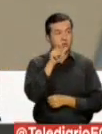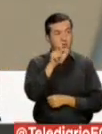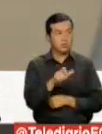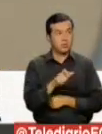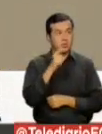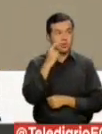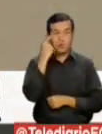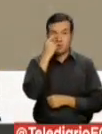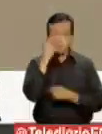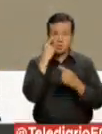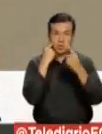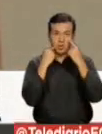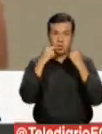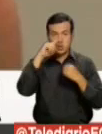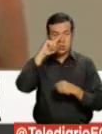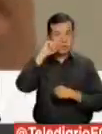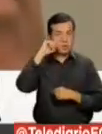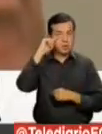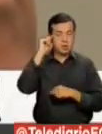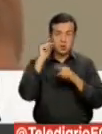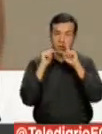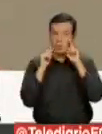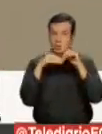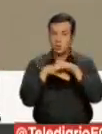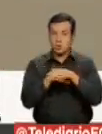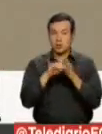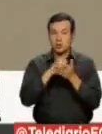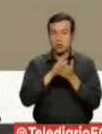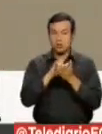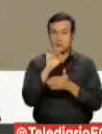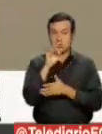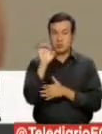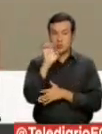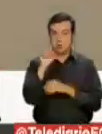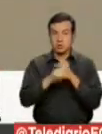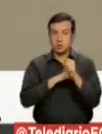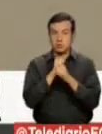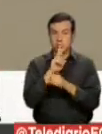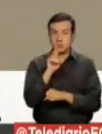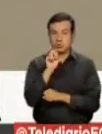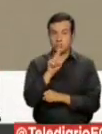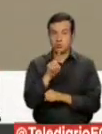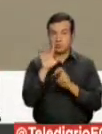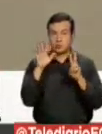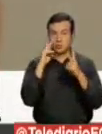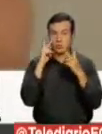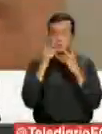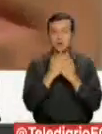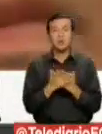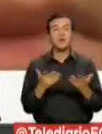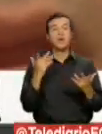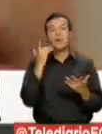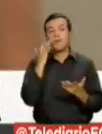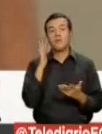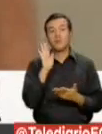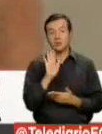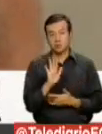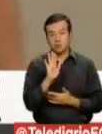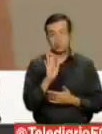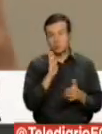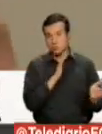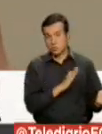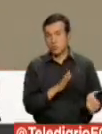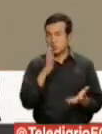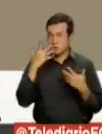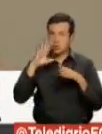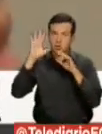ojos llorosos y limpiándose una lágrima a su llegada a Nueva York el 19 de enero de 2017. Las imágenes corresponden a la fecha en que se concretó